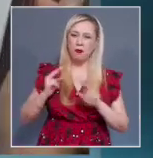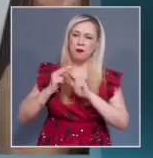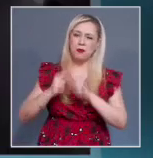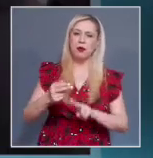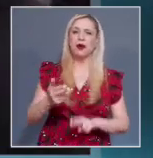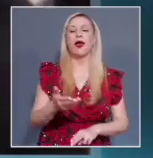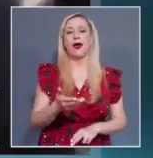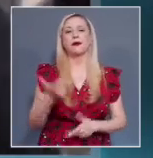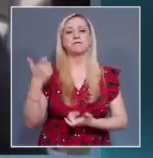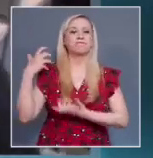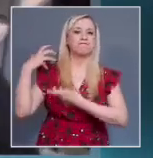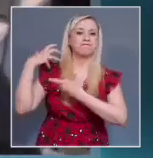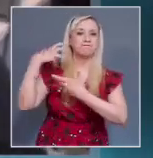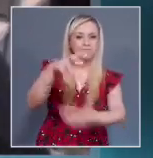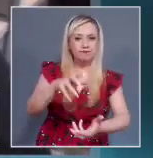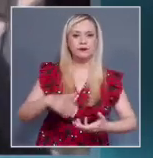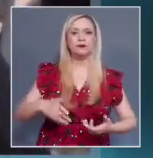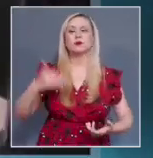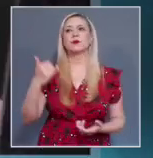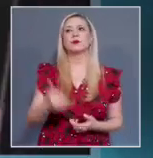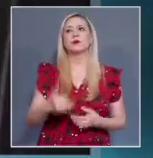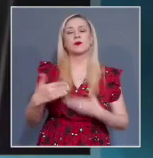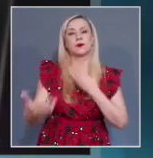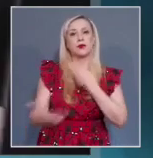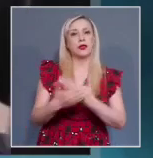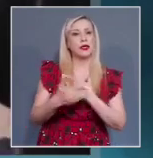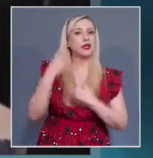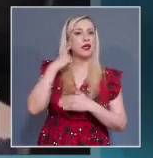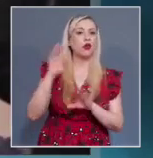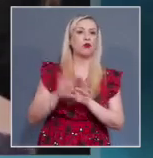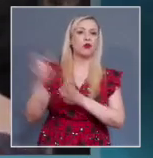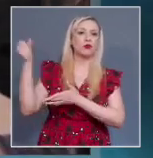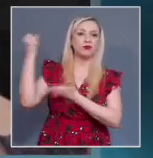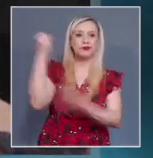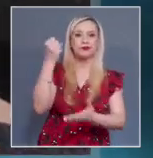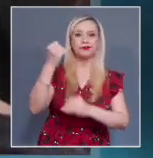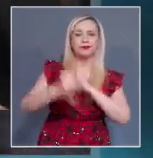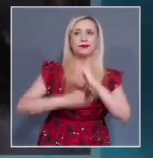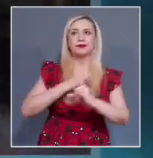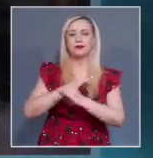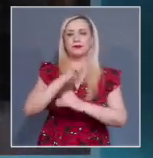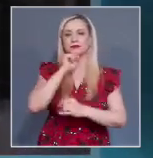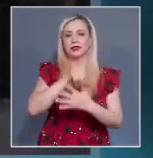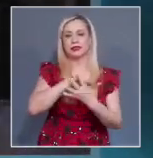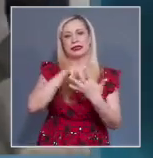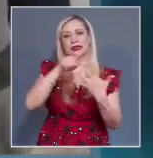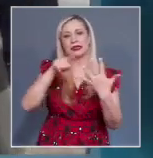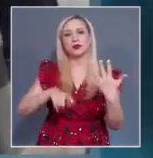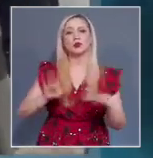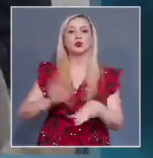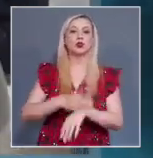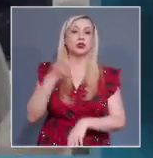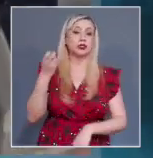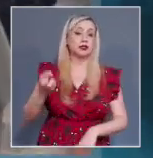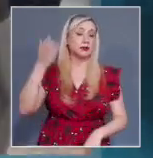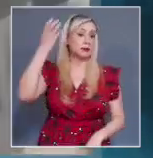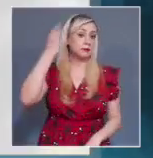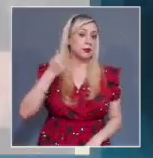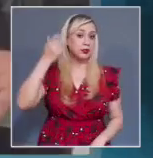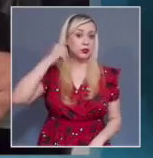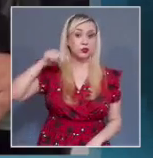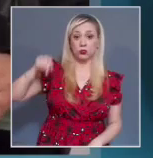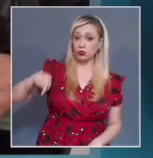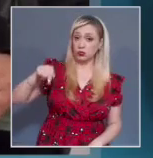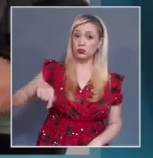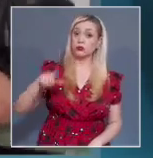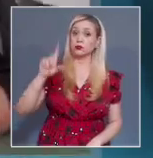sistema de inversión conforme a métricas internacionales. Ello previo a que este sistema de pensiones cumpla 26